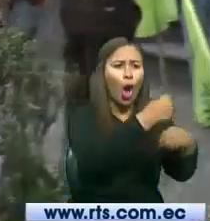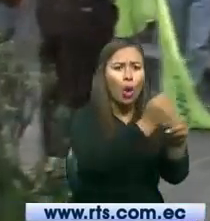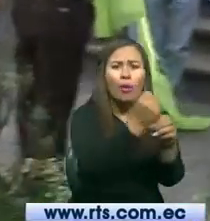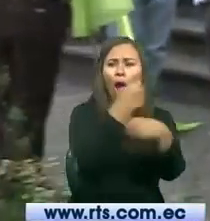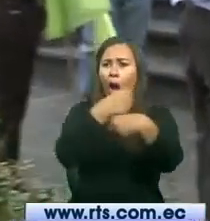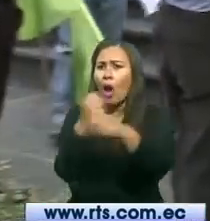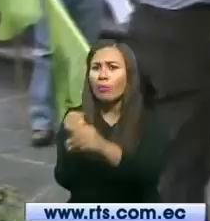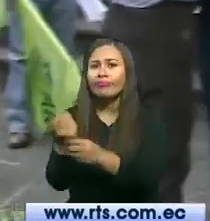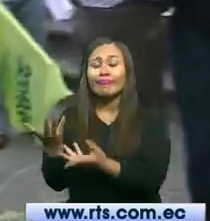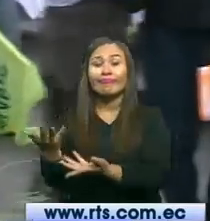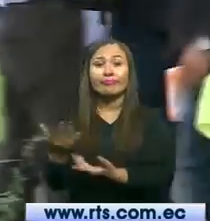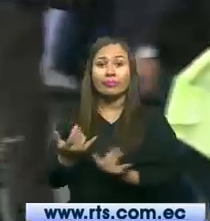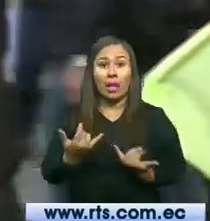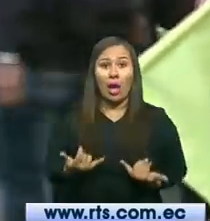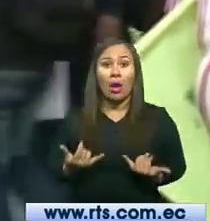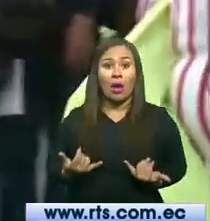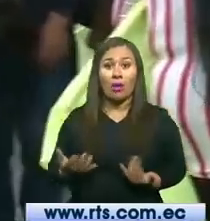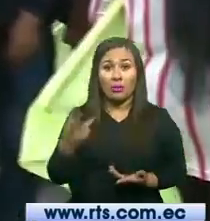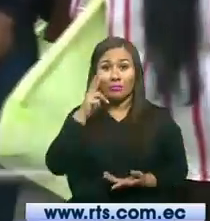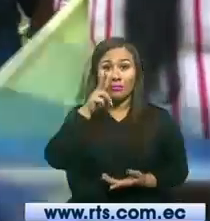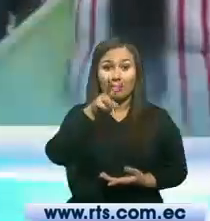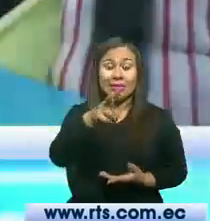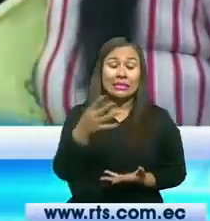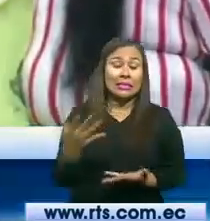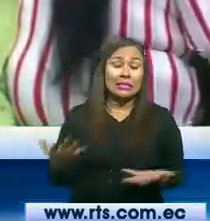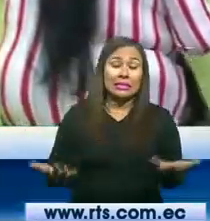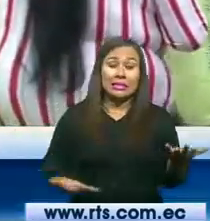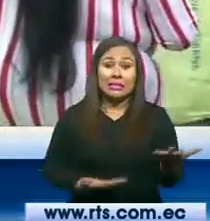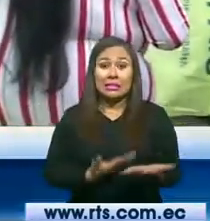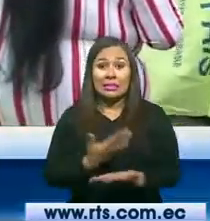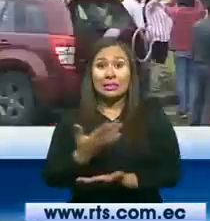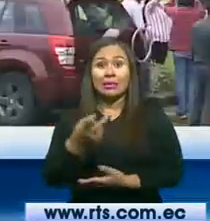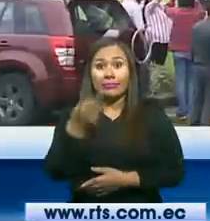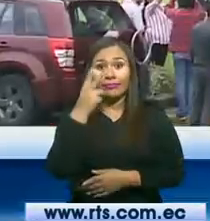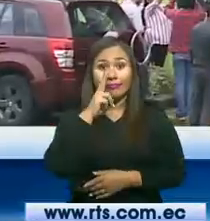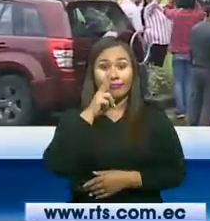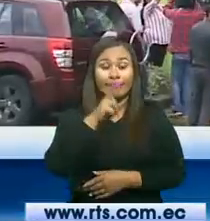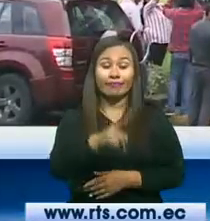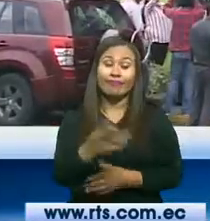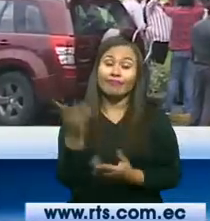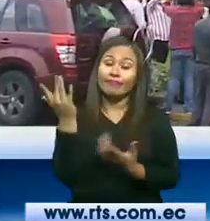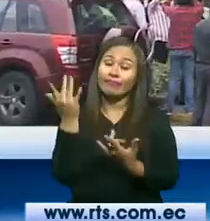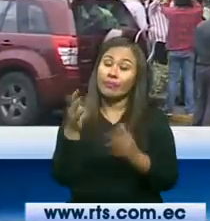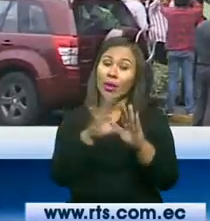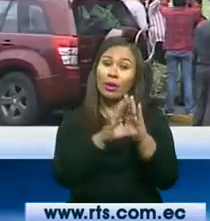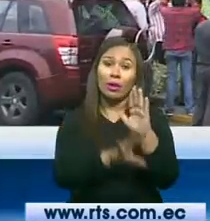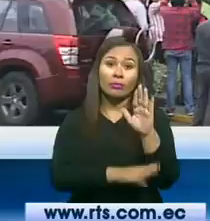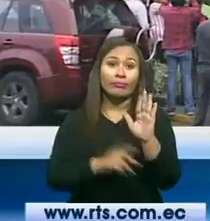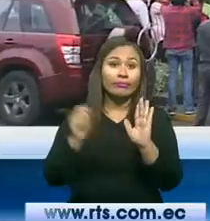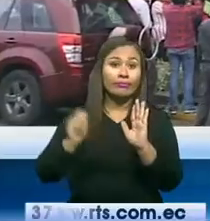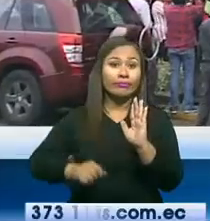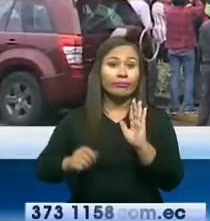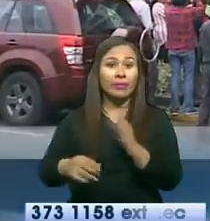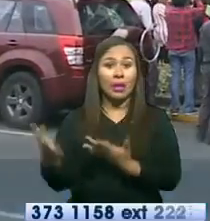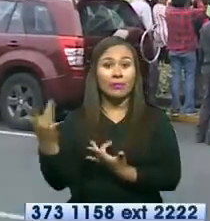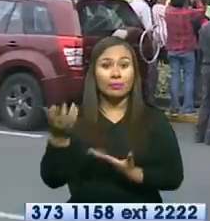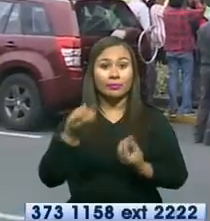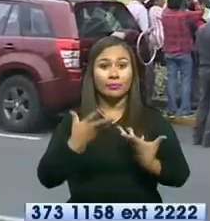recursos deberán ser analizados por la Corte Constitucional y definir al final si las acoge o no, informó Javier Gallo.